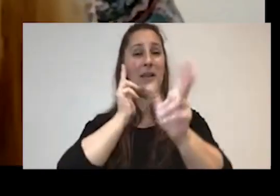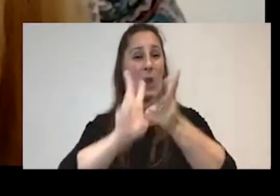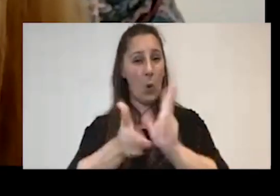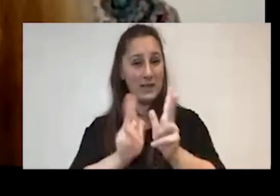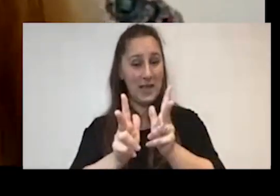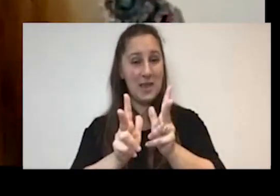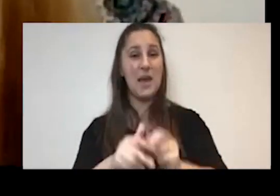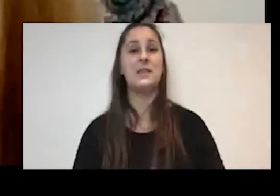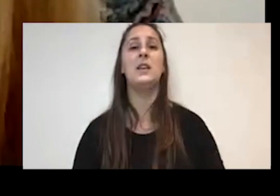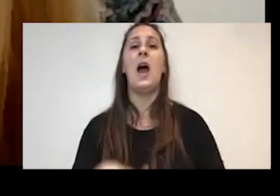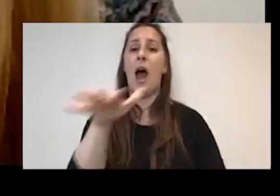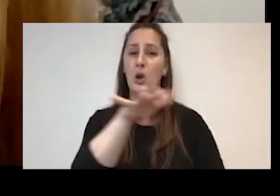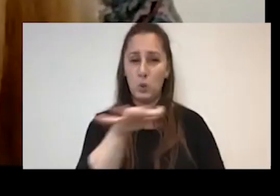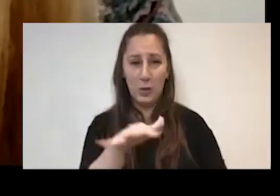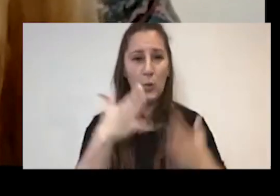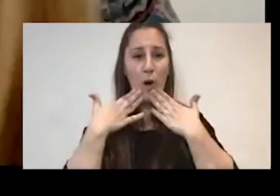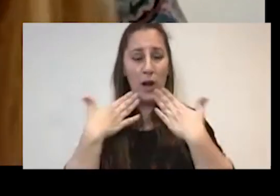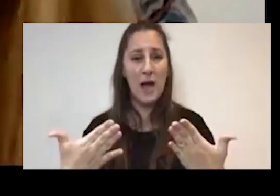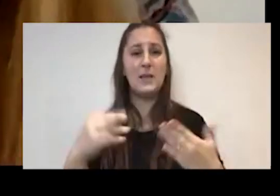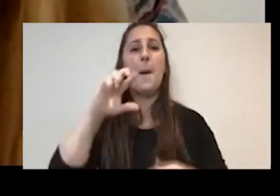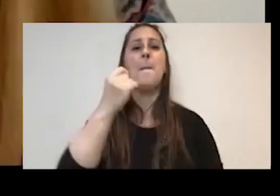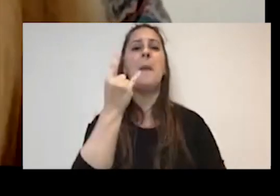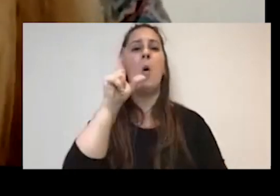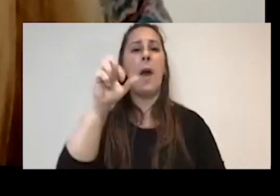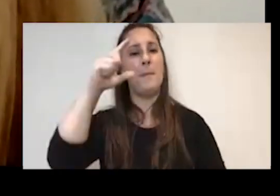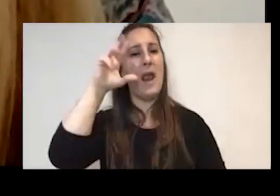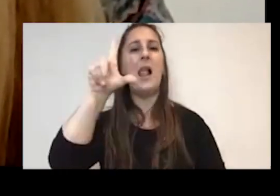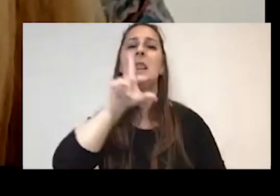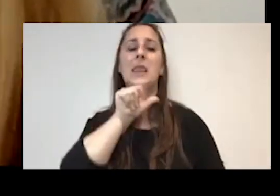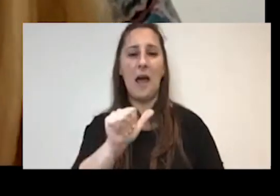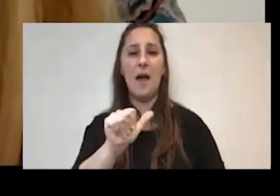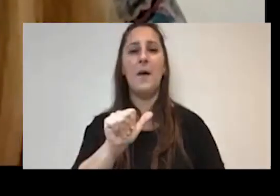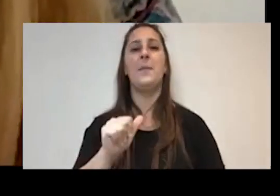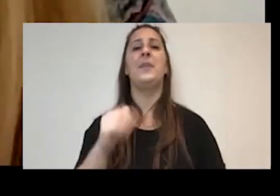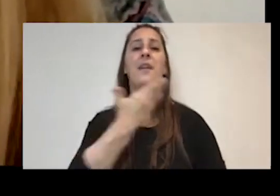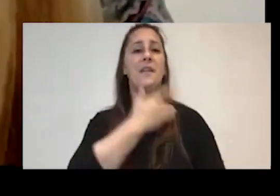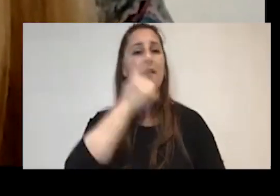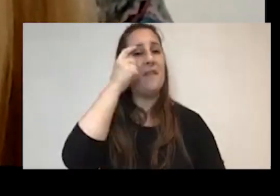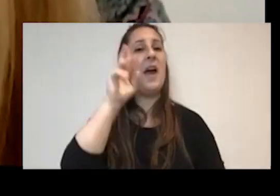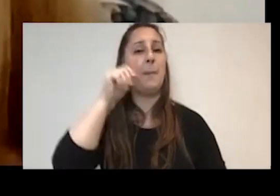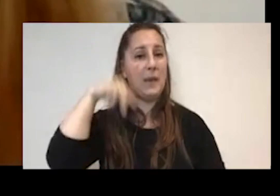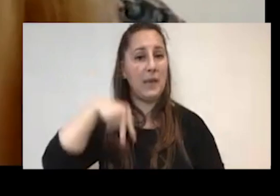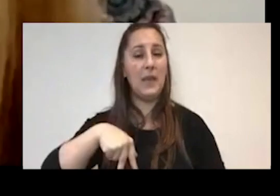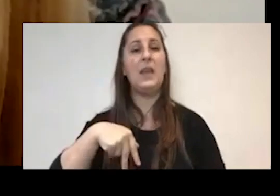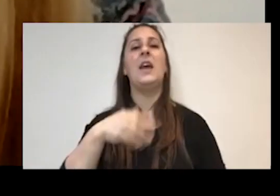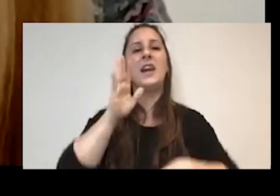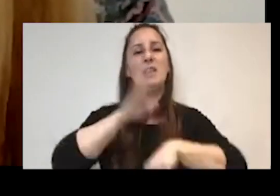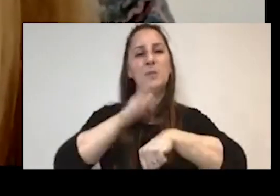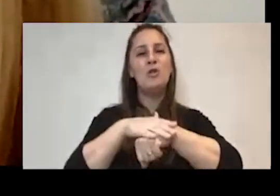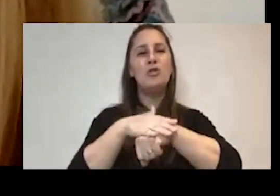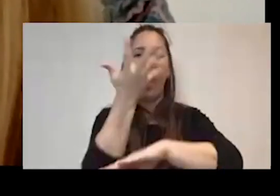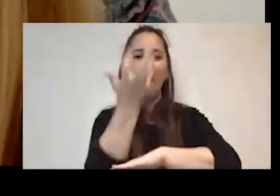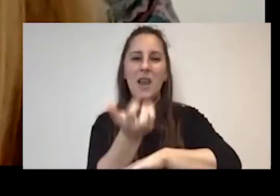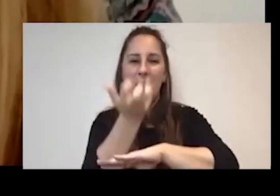de señas, los subtítulos, a Paula Peralta, a Fermín Morán, que se encarga de grabar